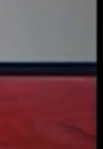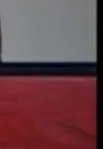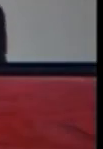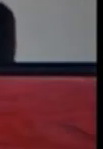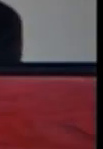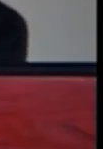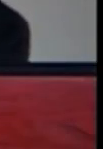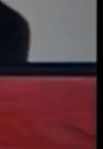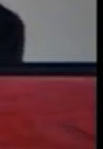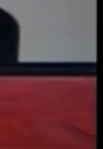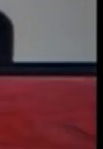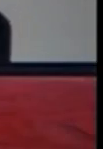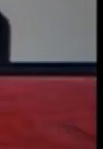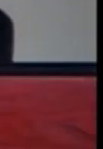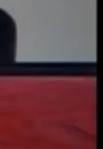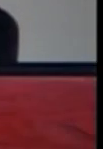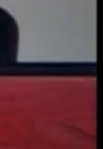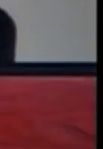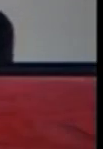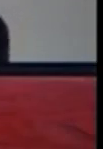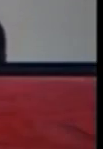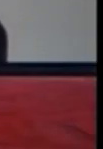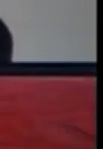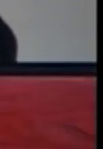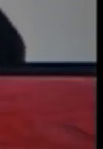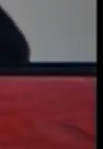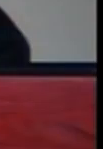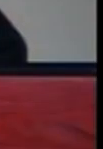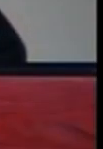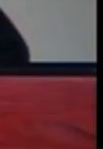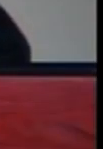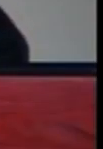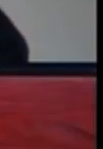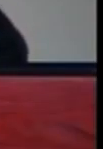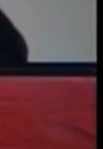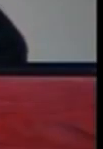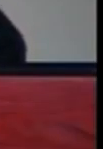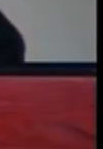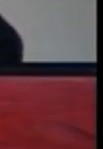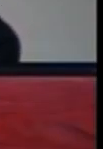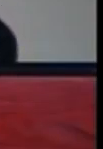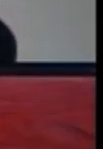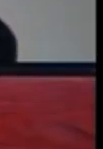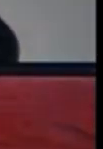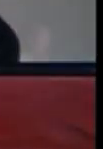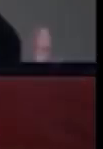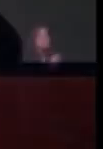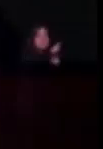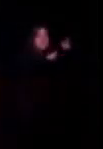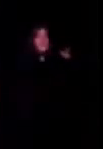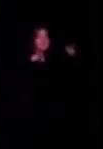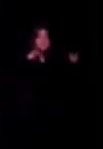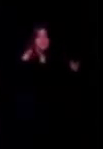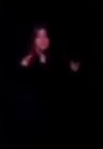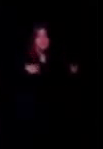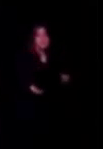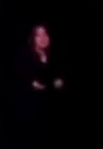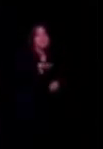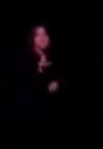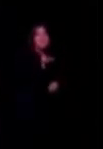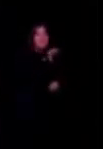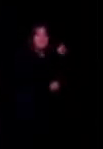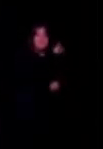crees, como se decía muy bien antes, realmente, íntimamente, en que toda persona tiene competencia y